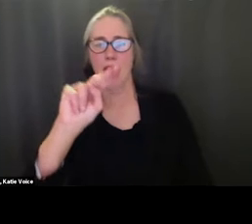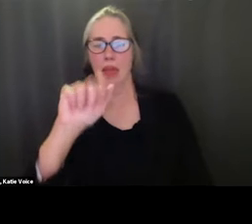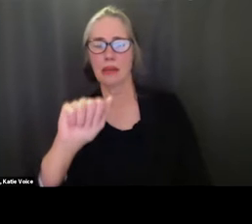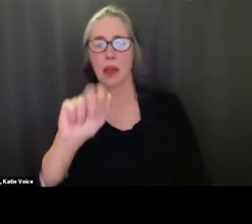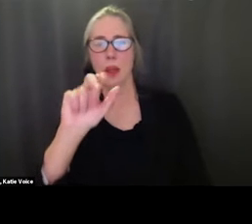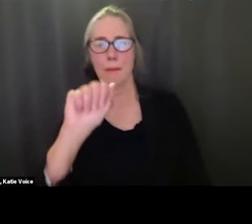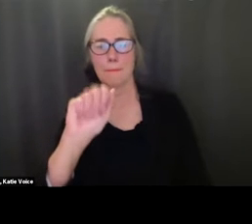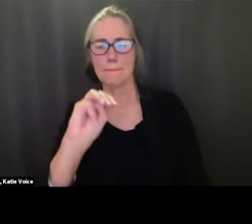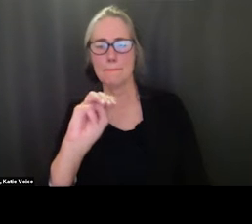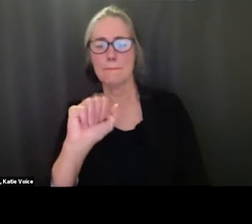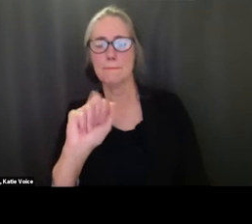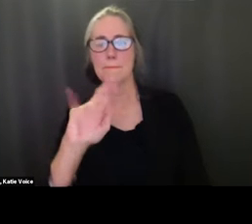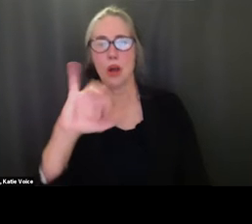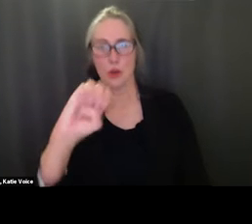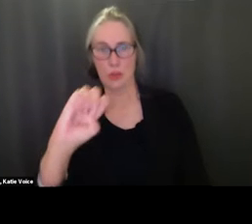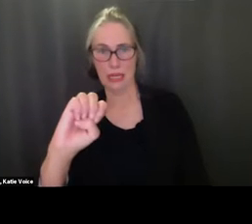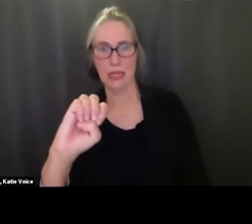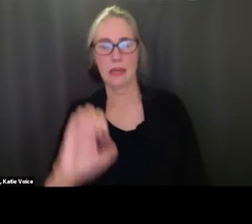Anna Marie, ¿nos escucha?